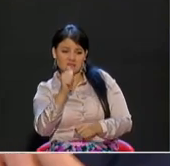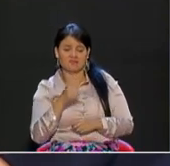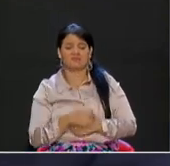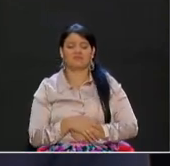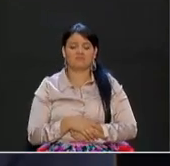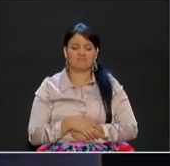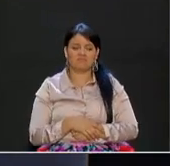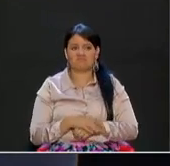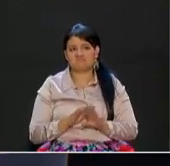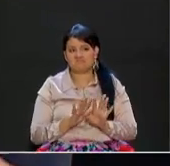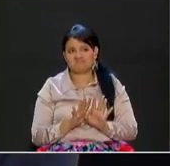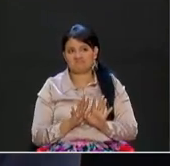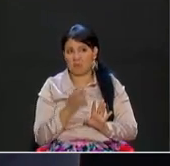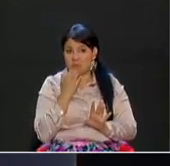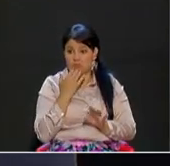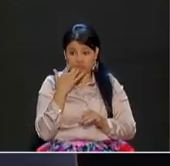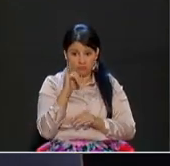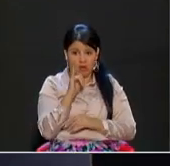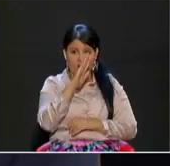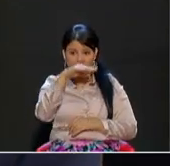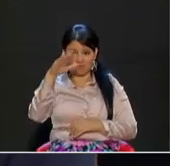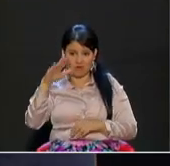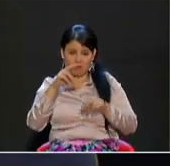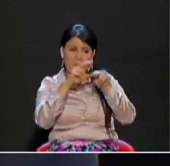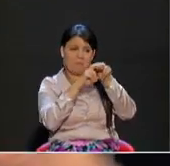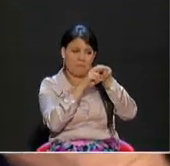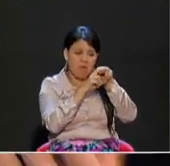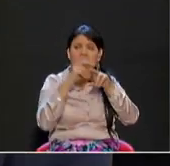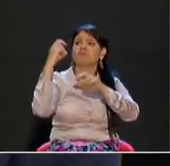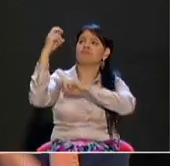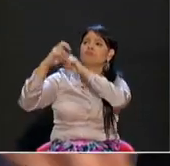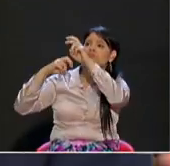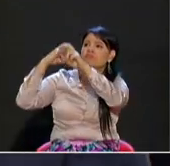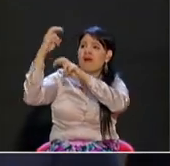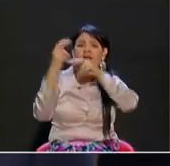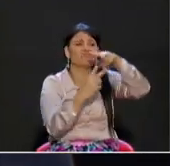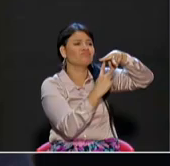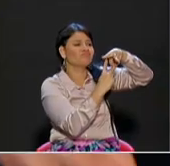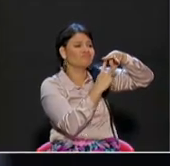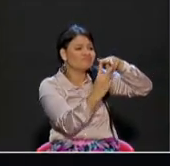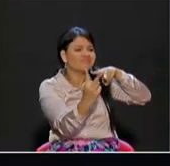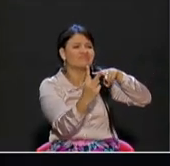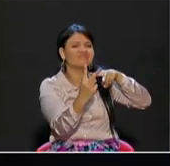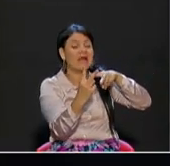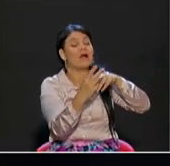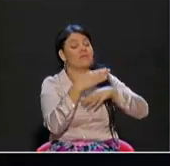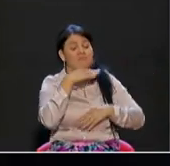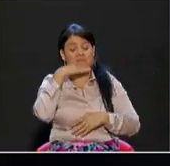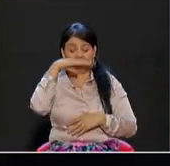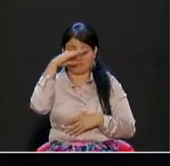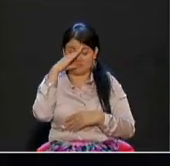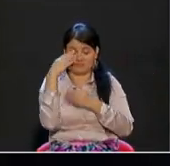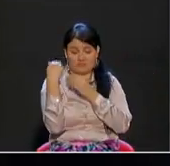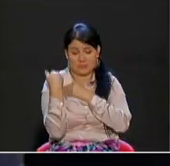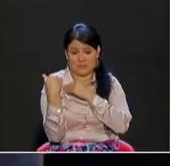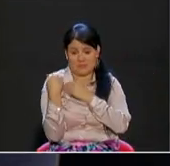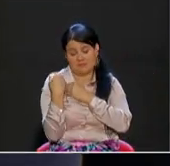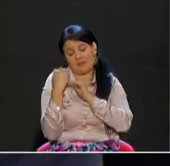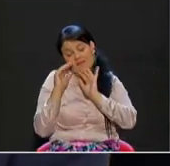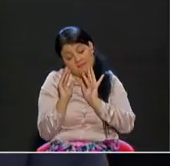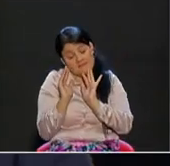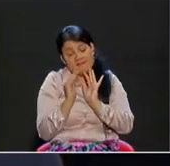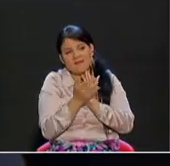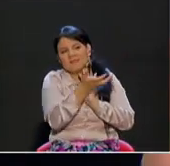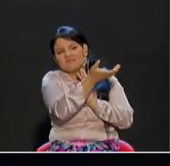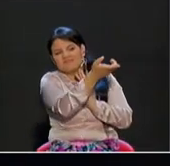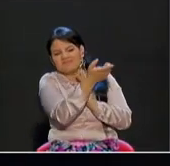el metro lo estamos pagando los metrocables el tranvía medellín lo ha hecho y hay que acudir a la ley de metros para que